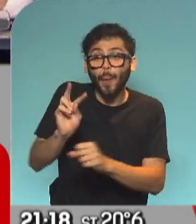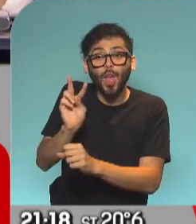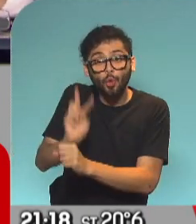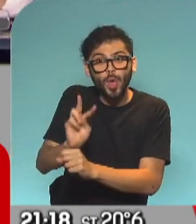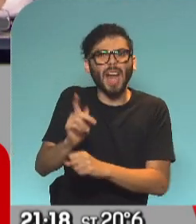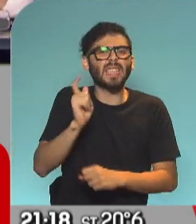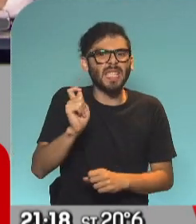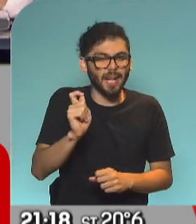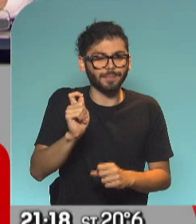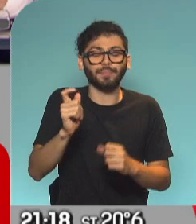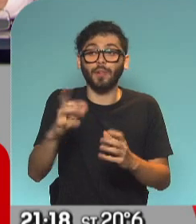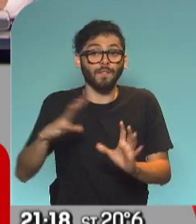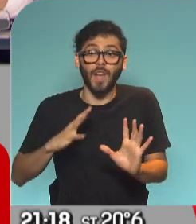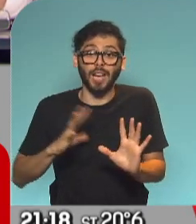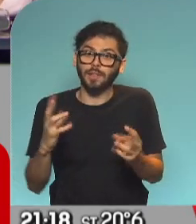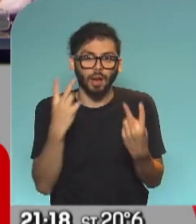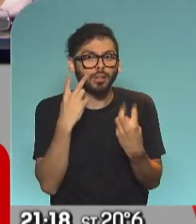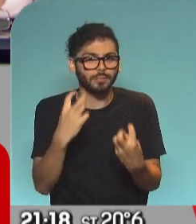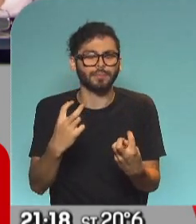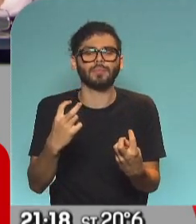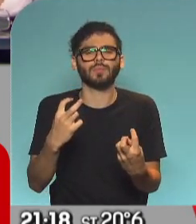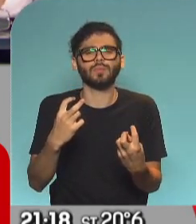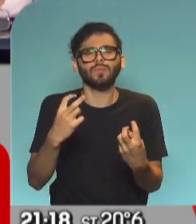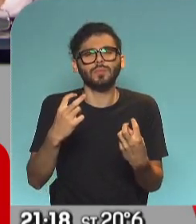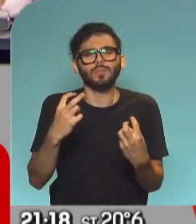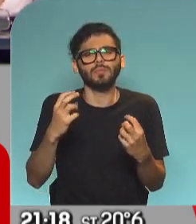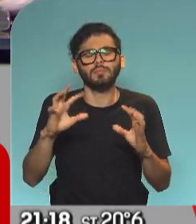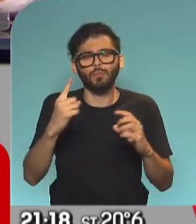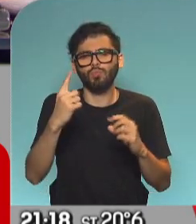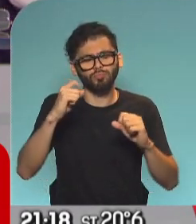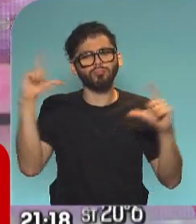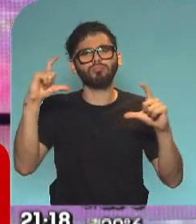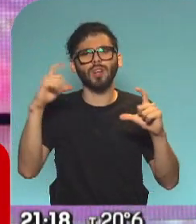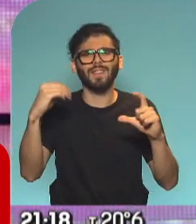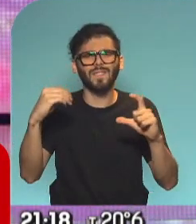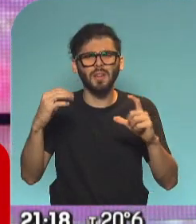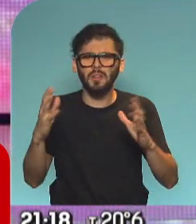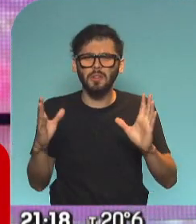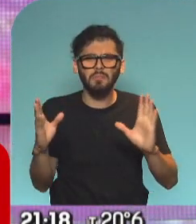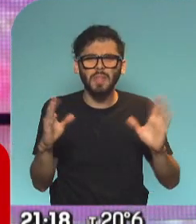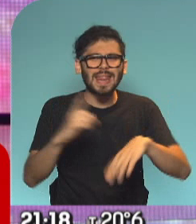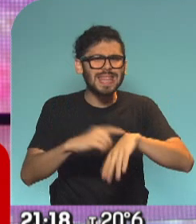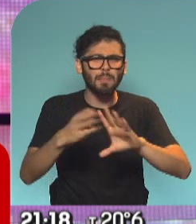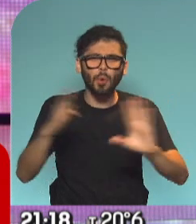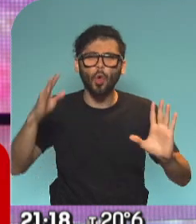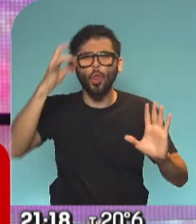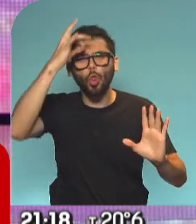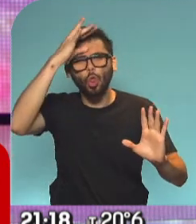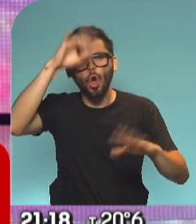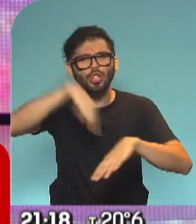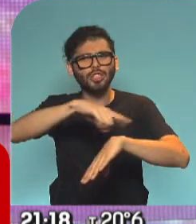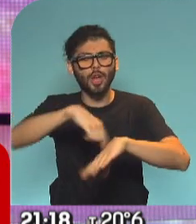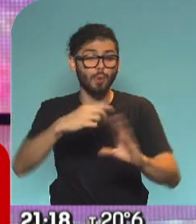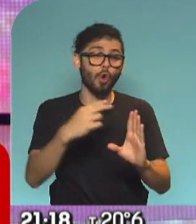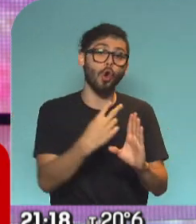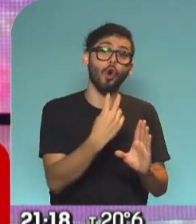Maradona. Eso no está establecido todavía. Lo que sí llama la atención es ese lapso de casi 12 horas entre las 11 de la